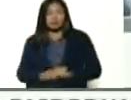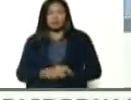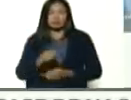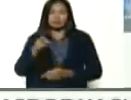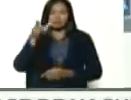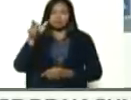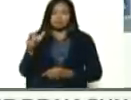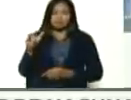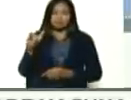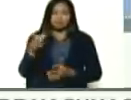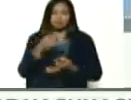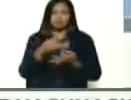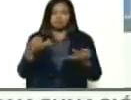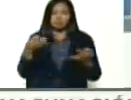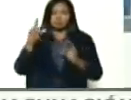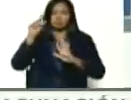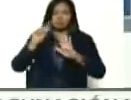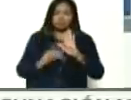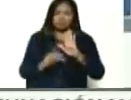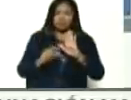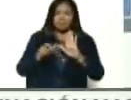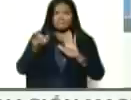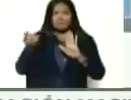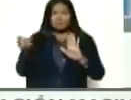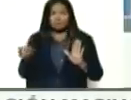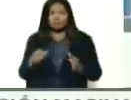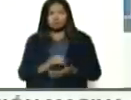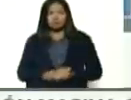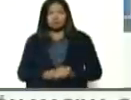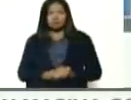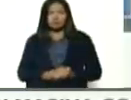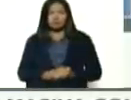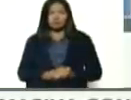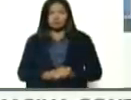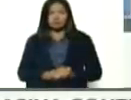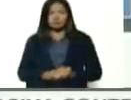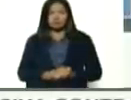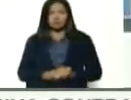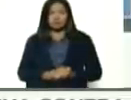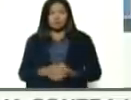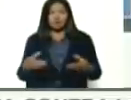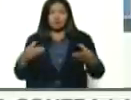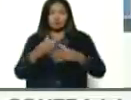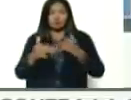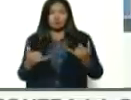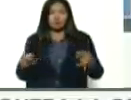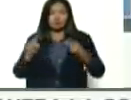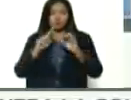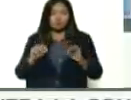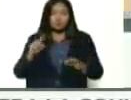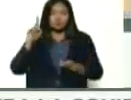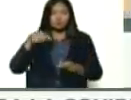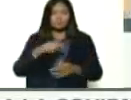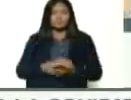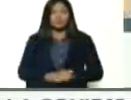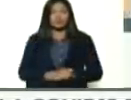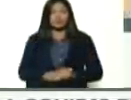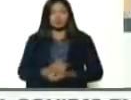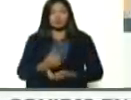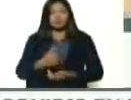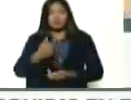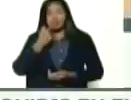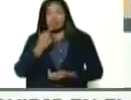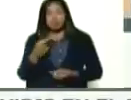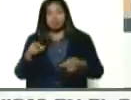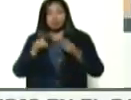perfecta minoría en fase de extinción y ahí yo les digo